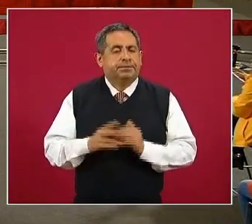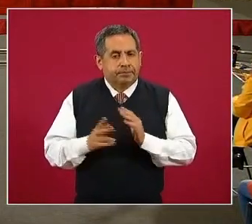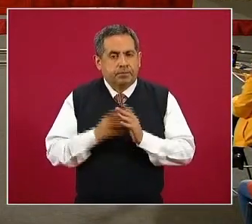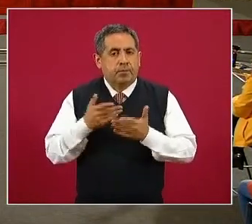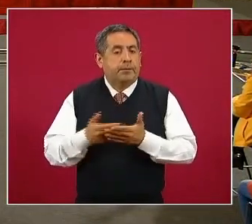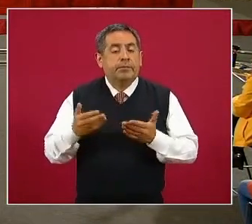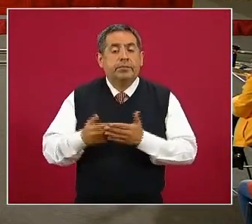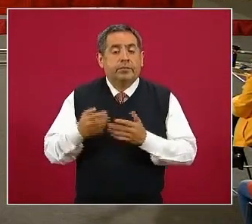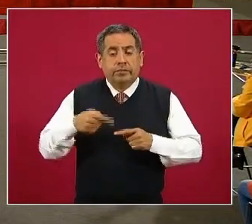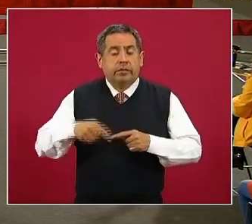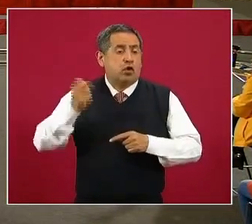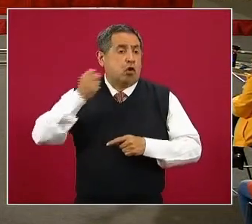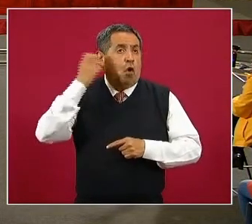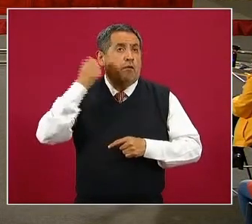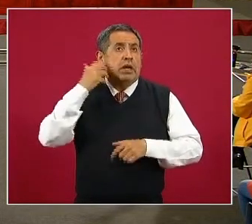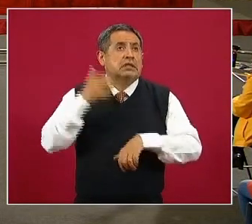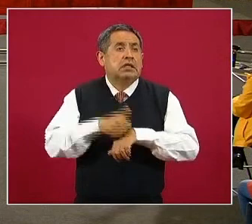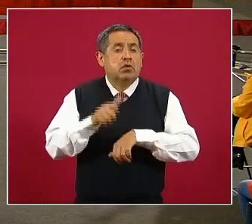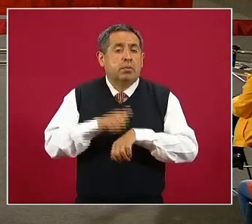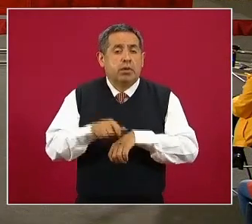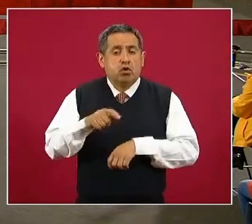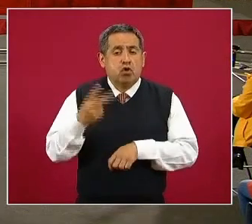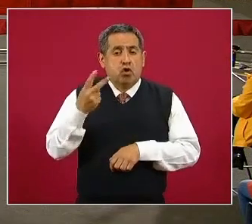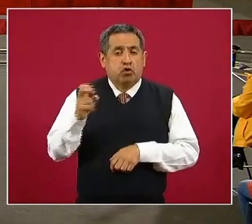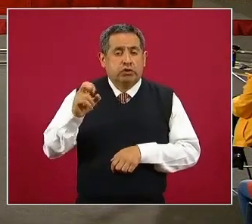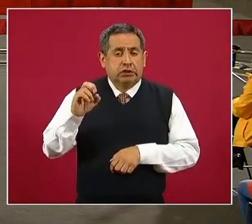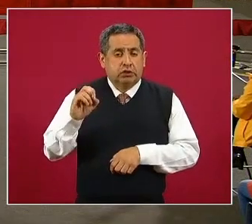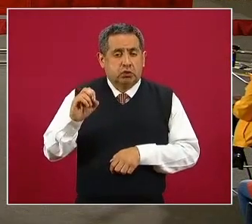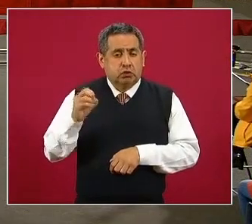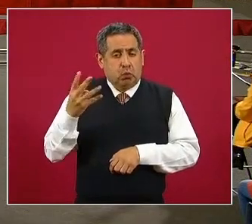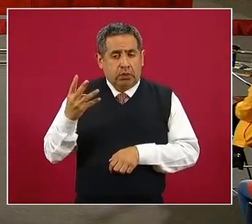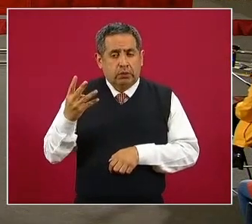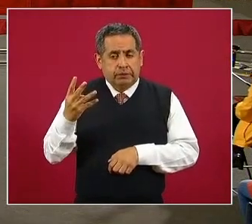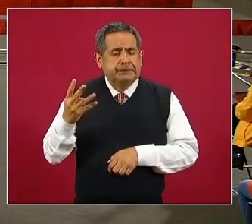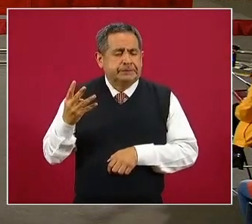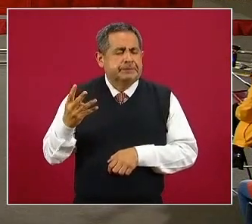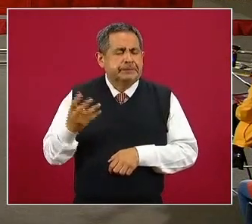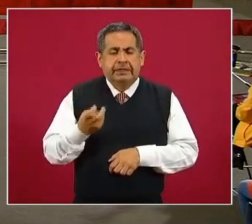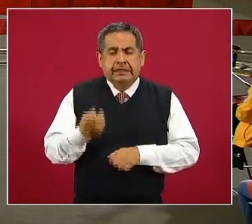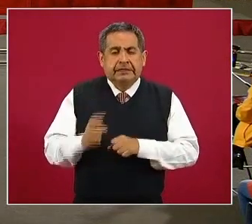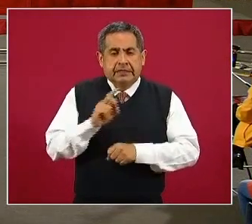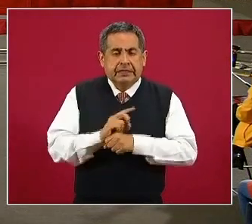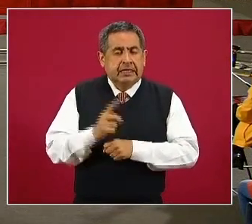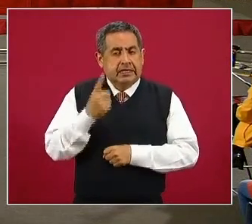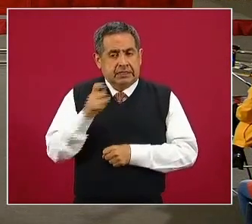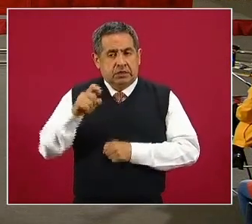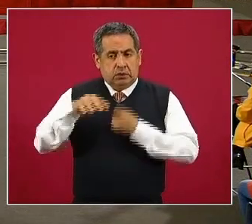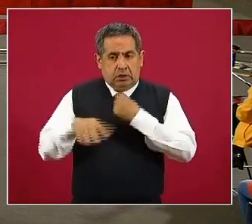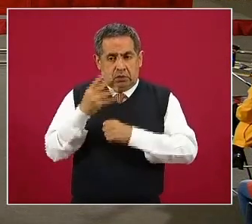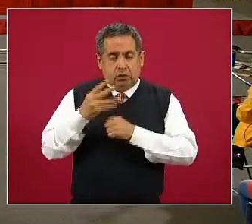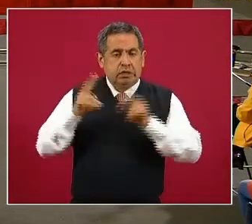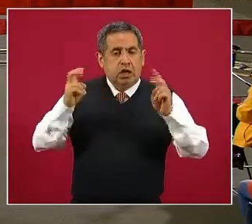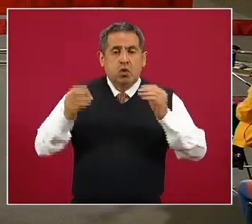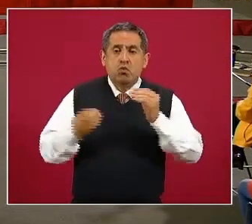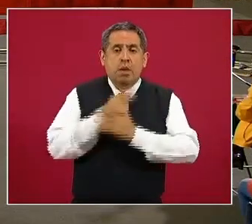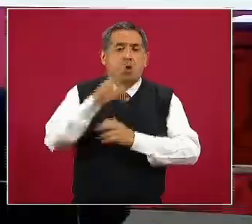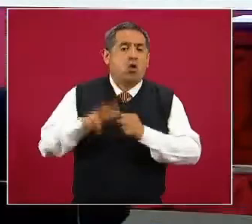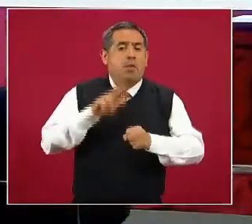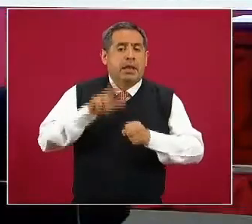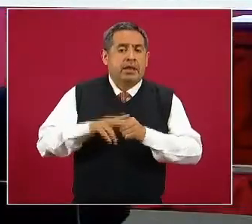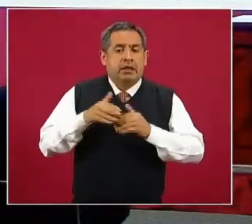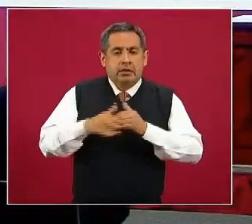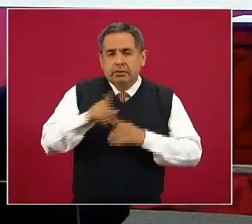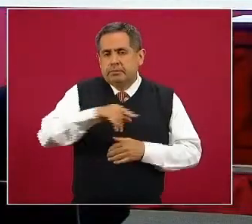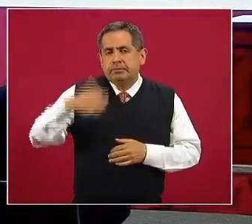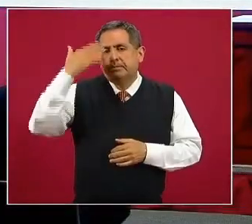ahora iniciando la conferencia vespertina número 204, en este día 114 de la nueva normalidad, como ustedes